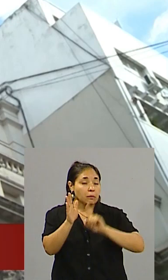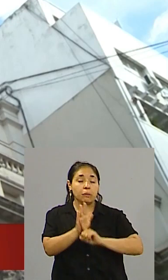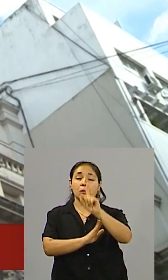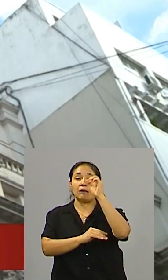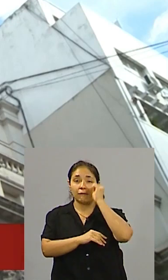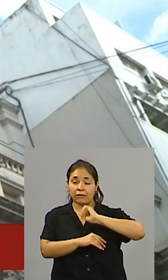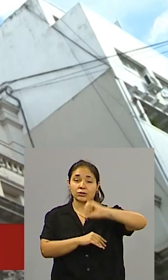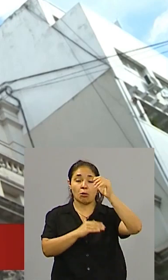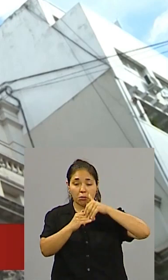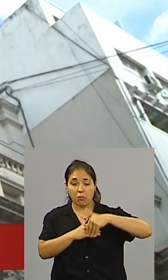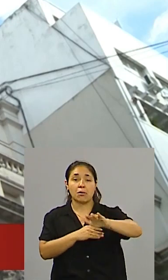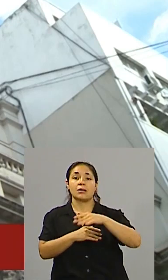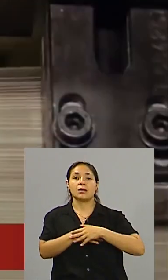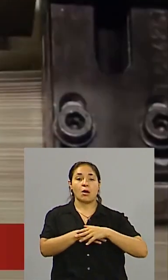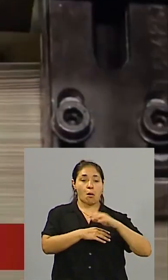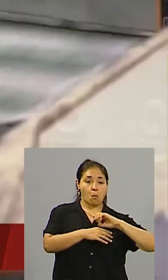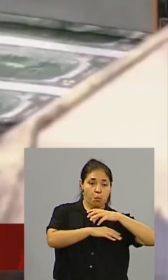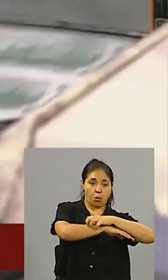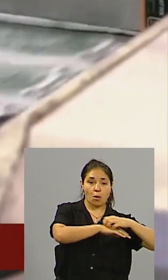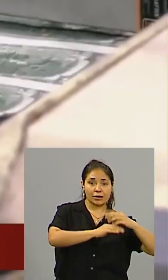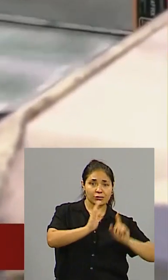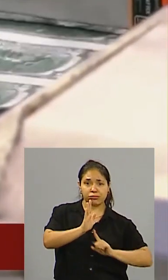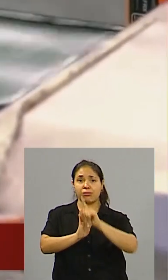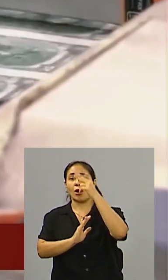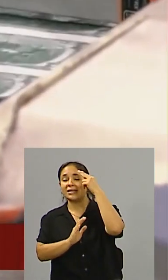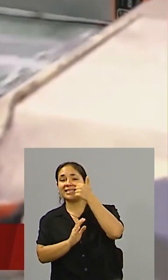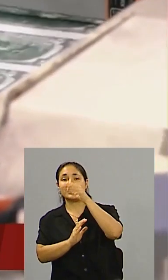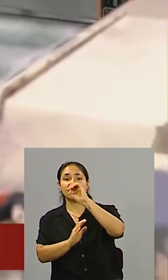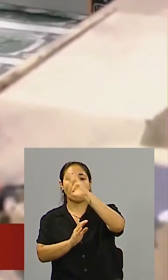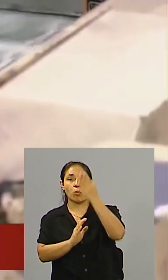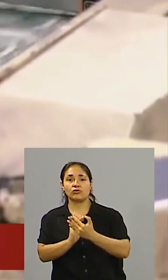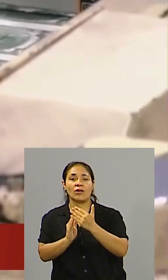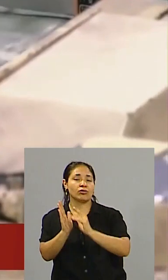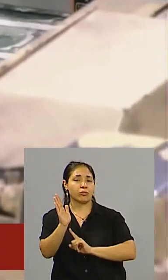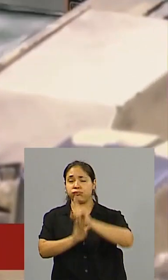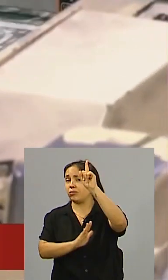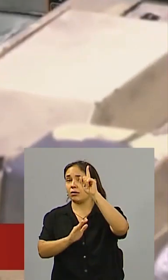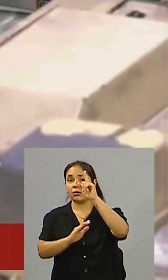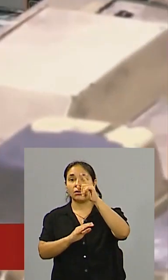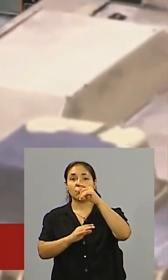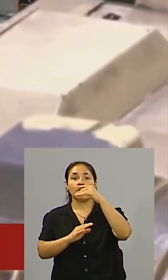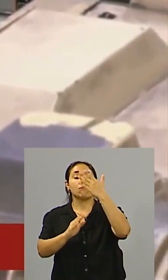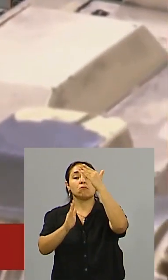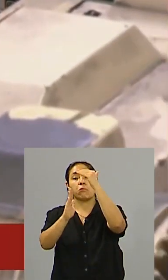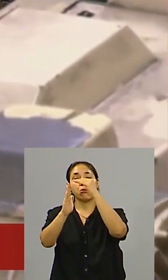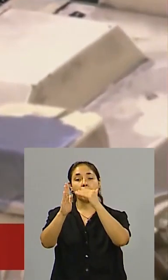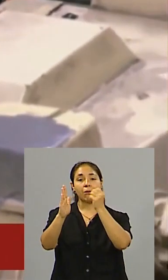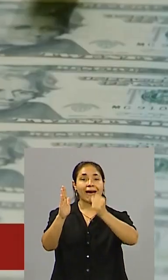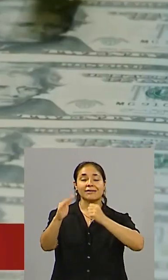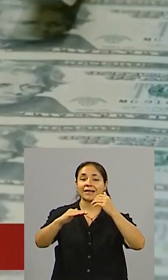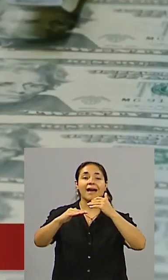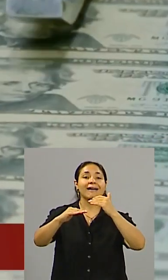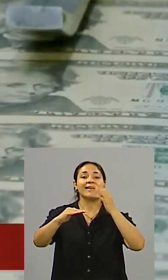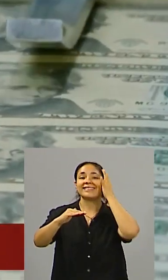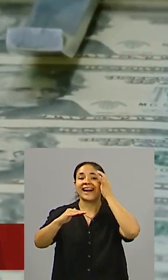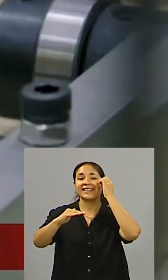hiperinflación, subimos al 60% y nunca más pudimos bajar del 30%. Eso es lo que pasa con las corridas.